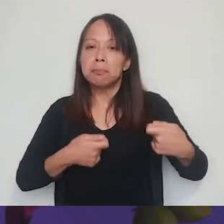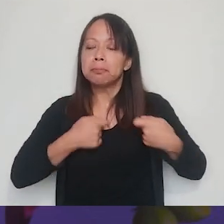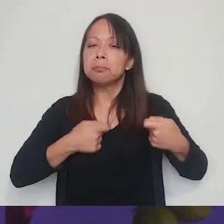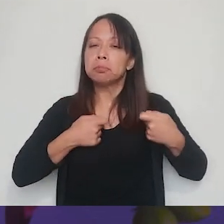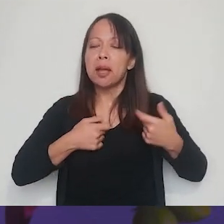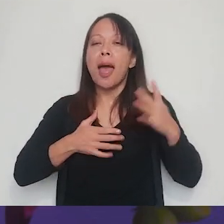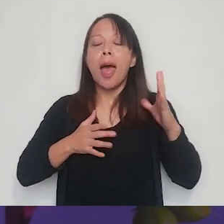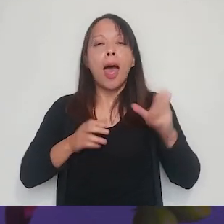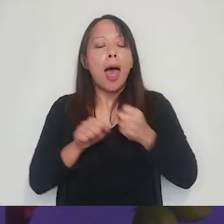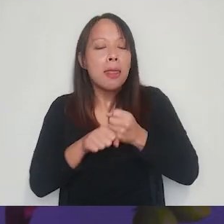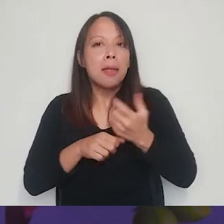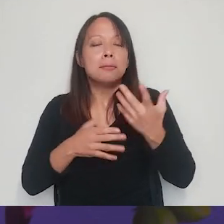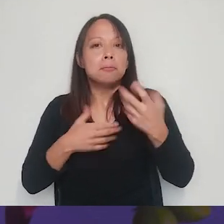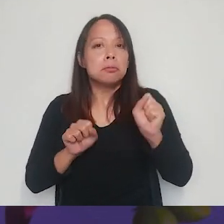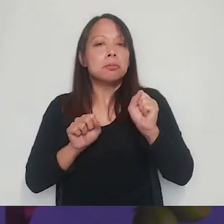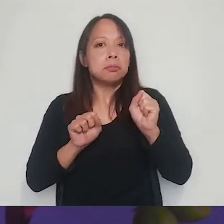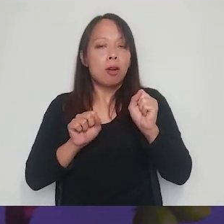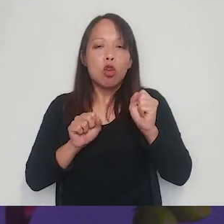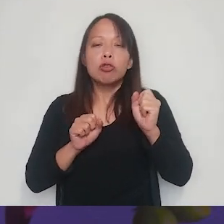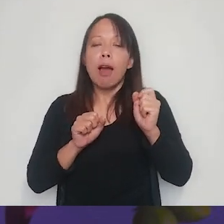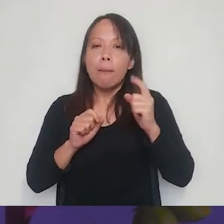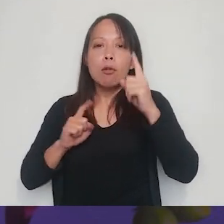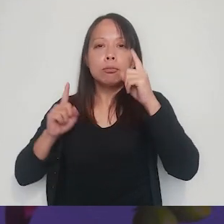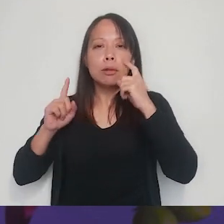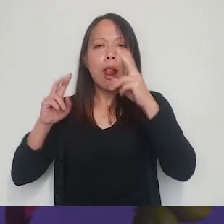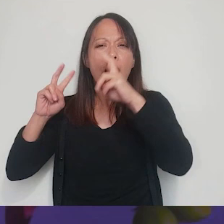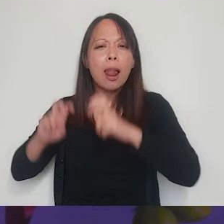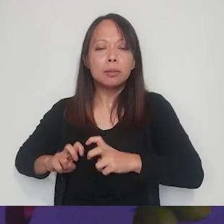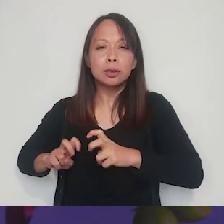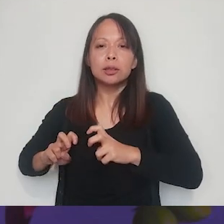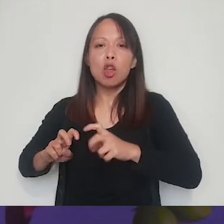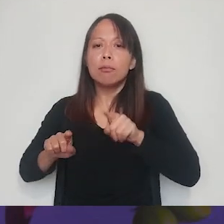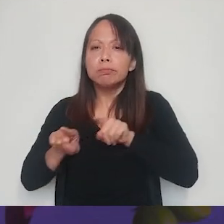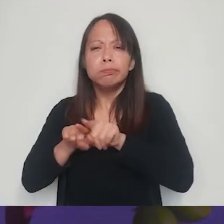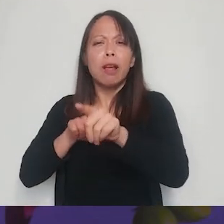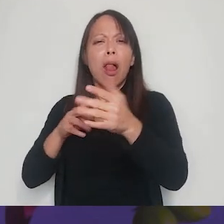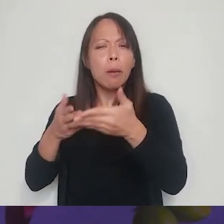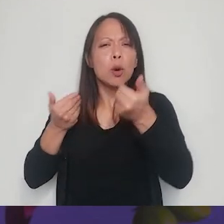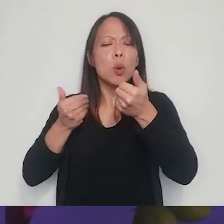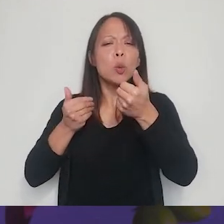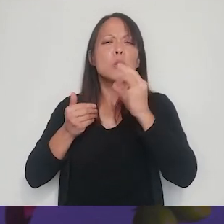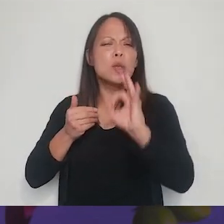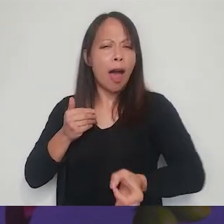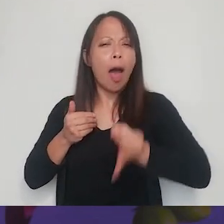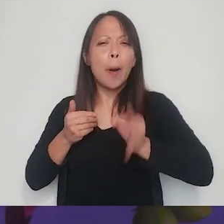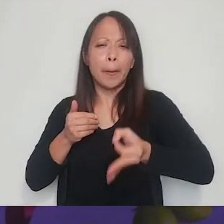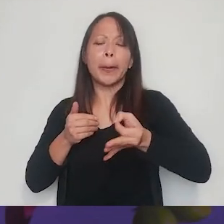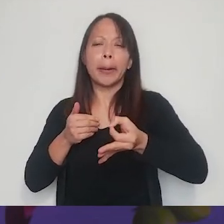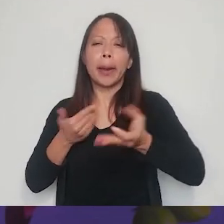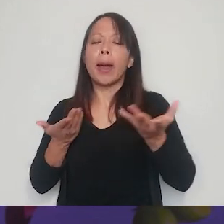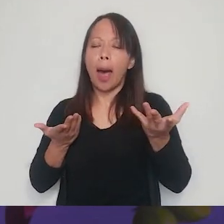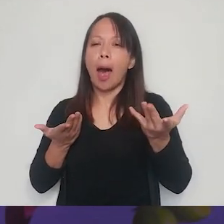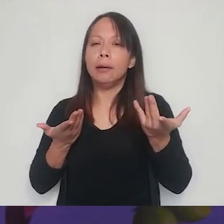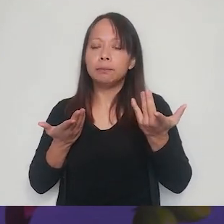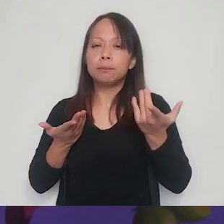me insistieron hasta que encontramos la posibilidad de investigar esto de si la velocidad de la transcripción, que ya sabíamos